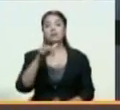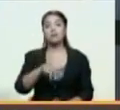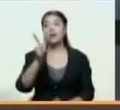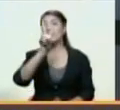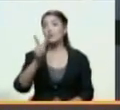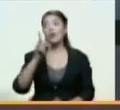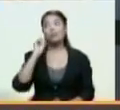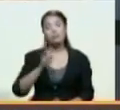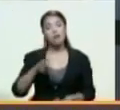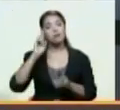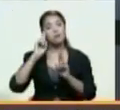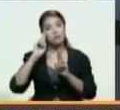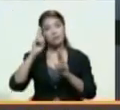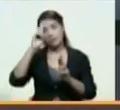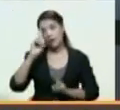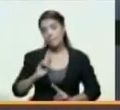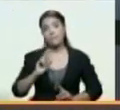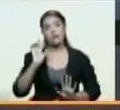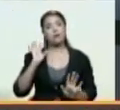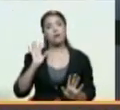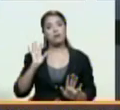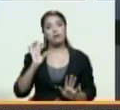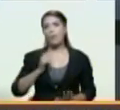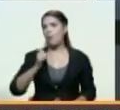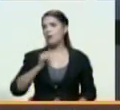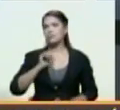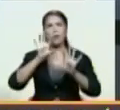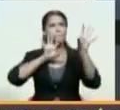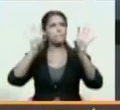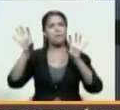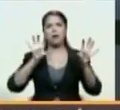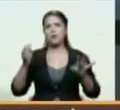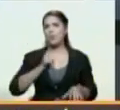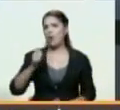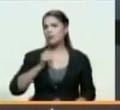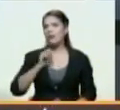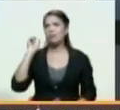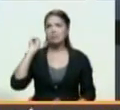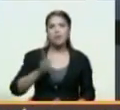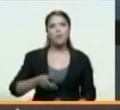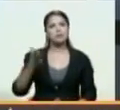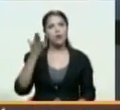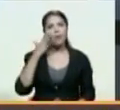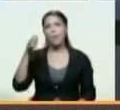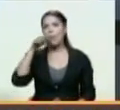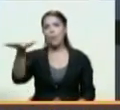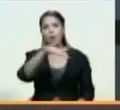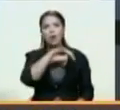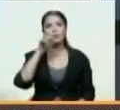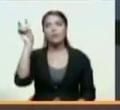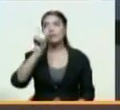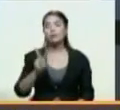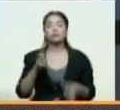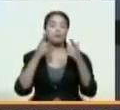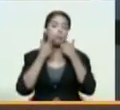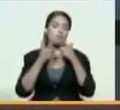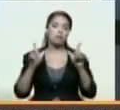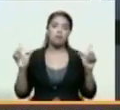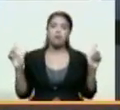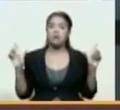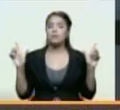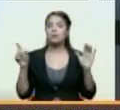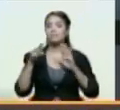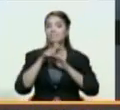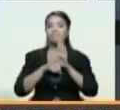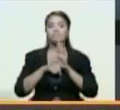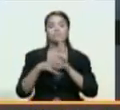debe respetarse y cualquier país del mundo debe saber que el pueblo venezolano es libre, que los